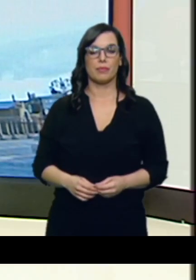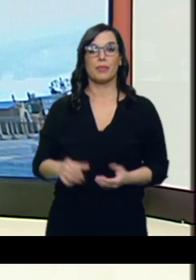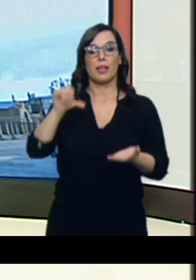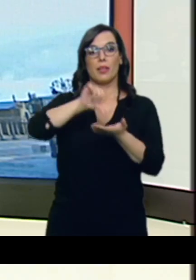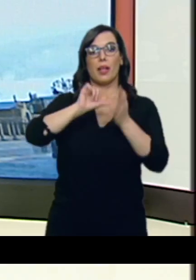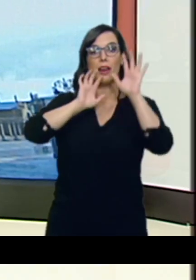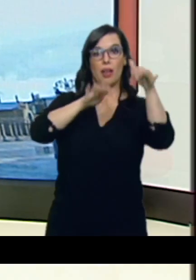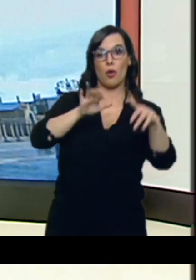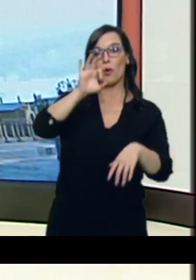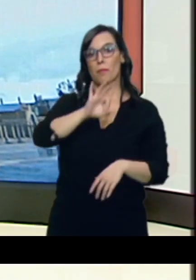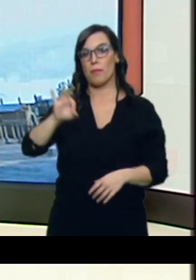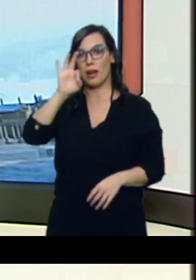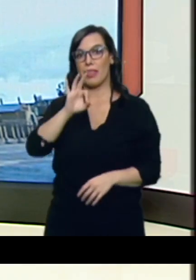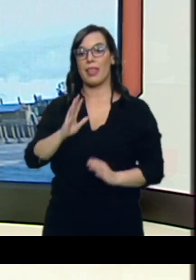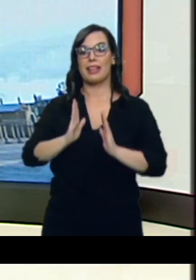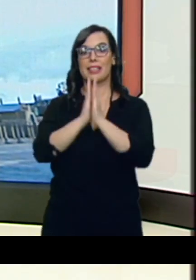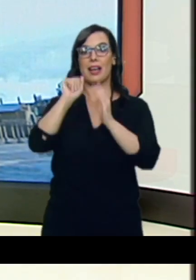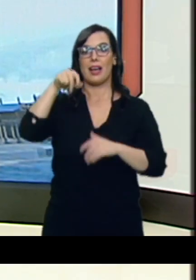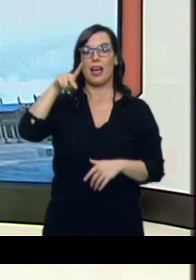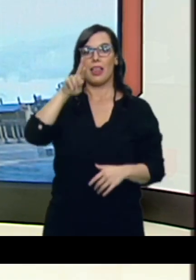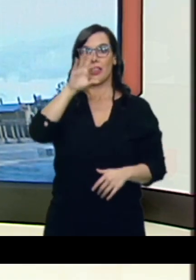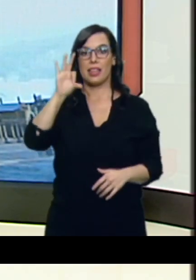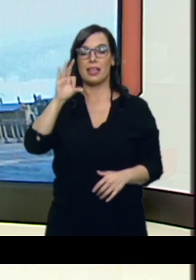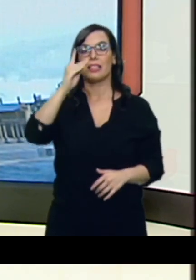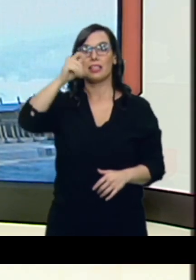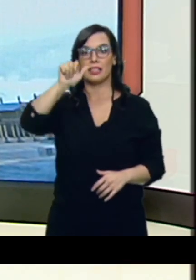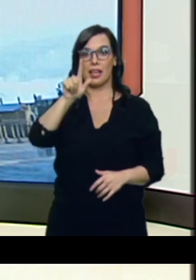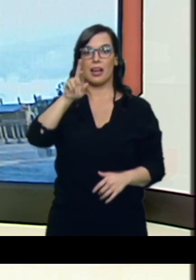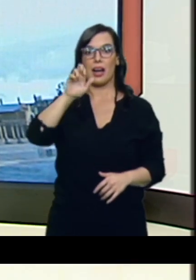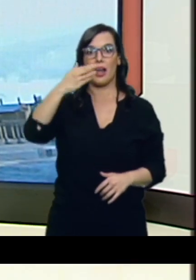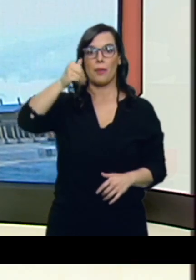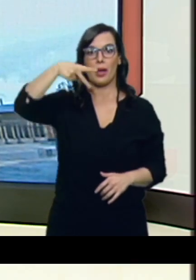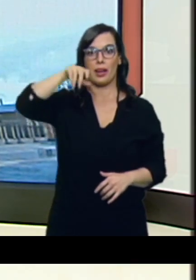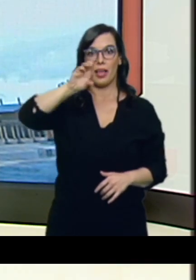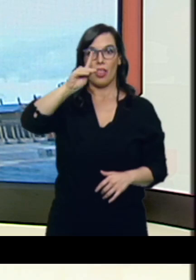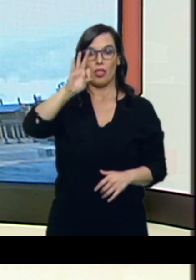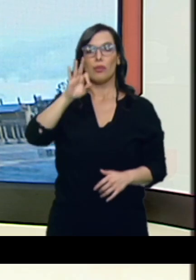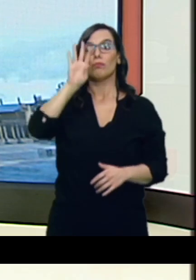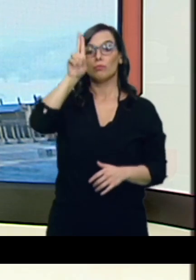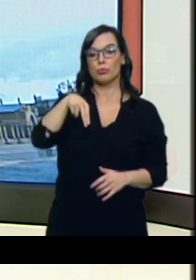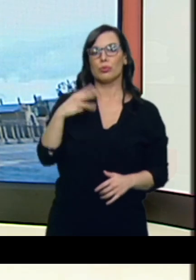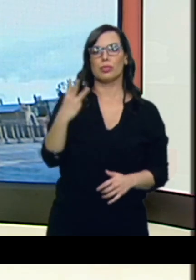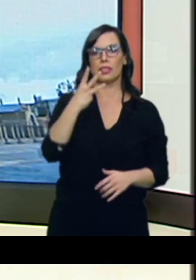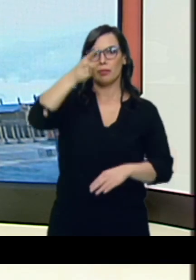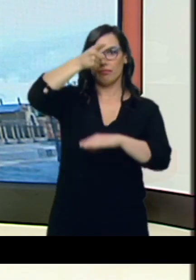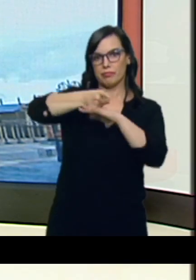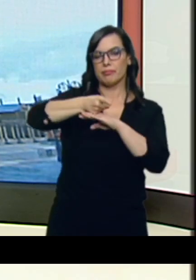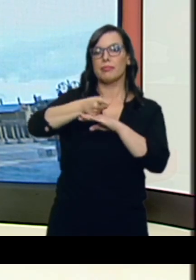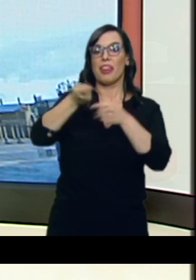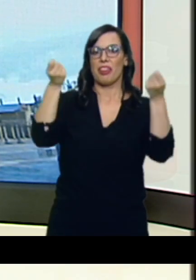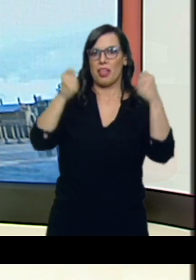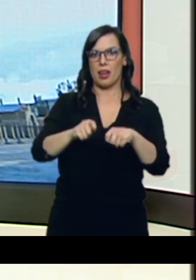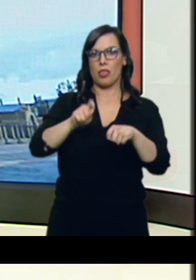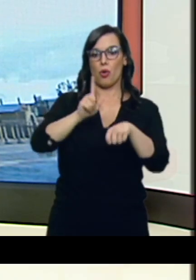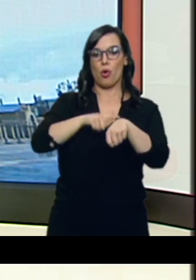León, Palencia y San Andrés del Rabanedo son los tres municipios que van a verse confinados a partir de